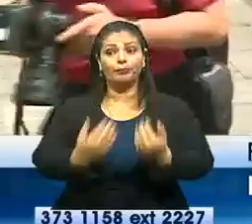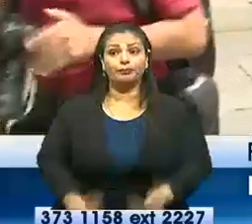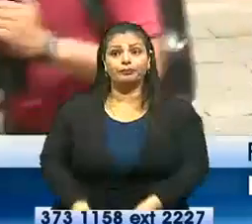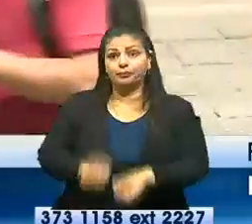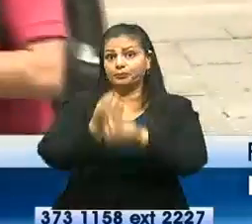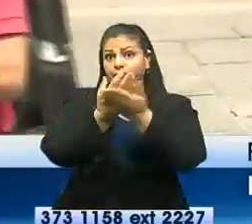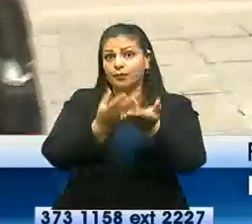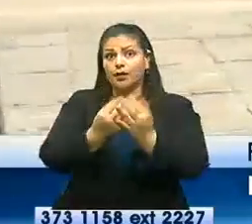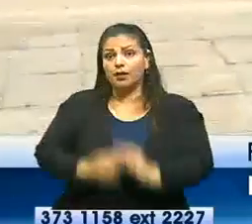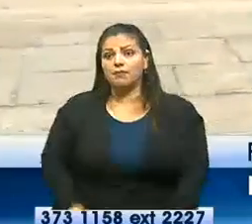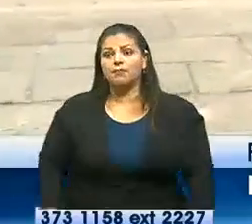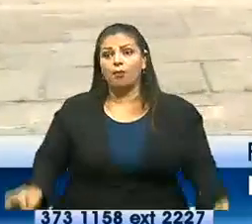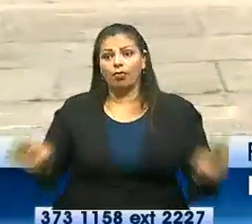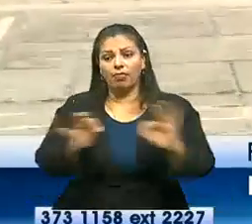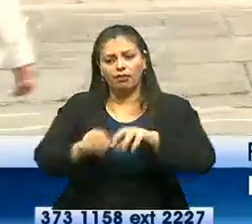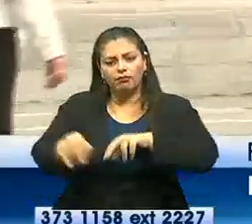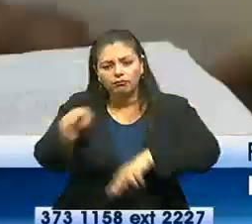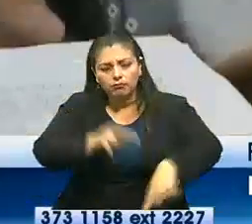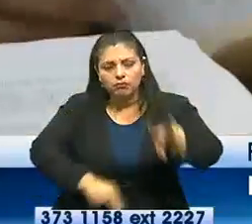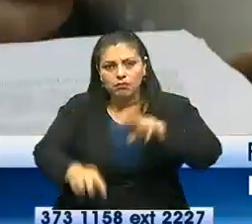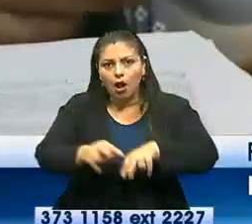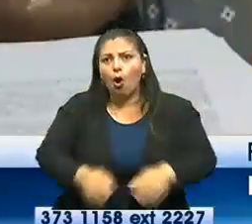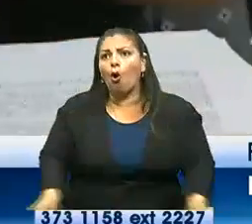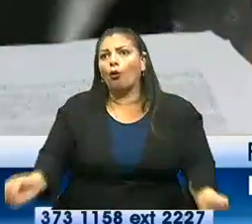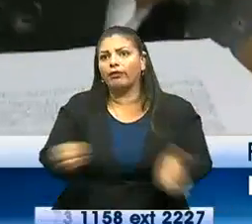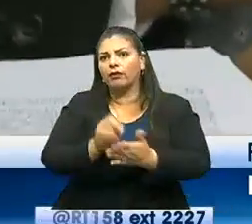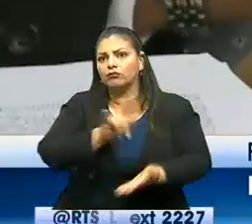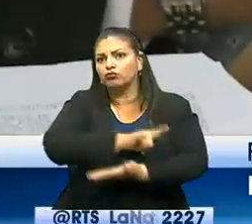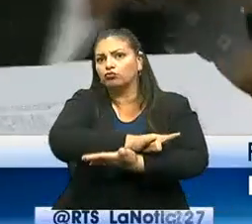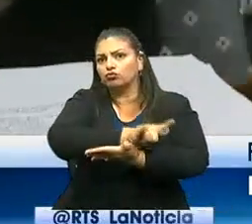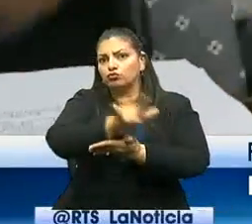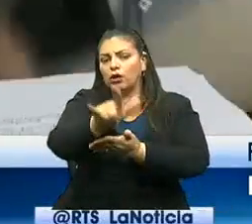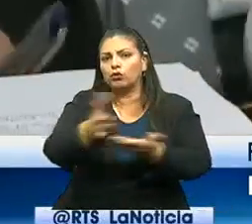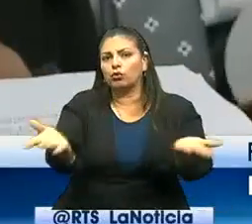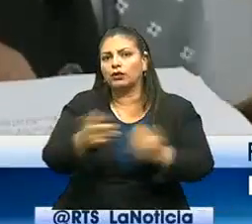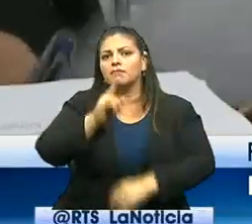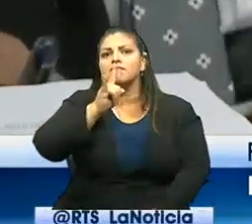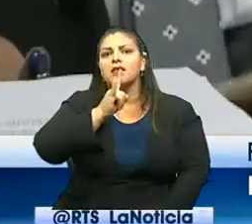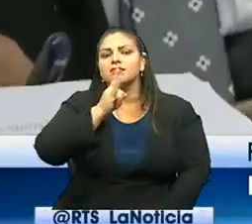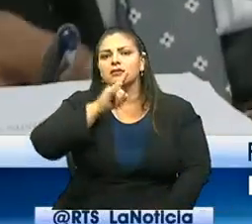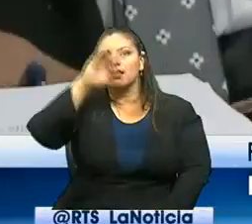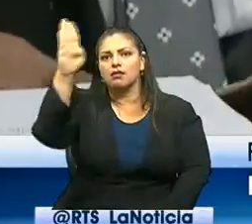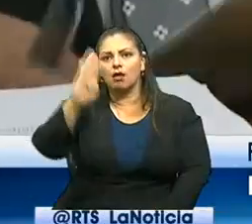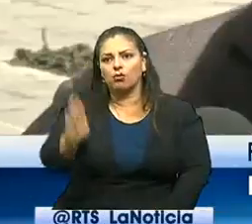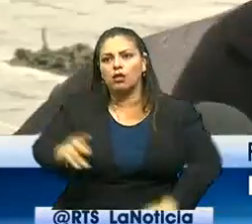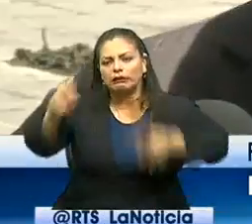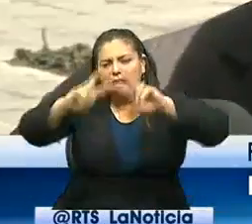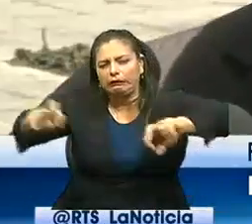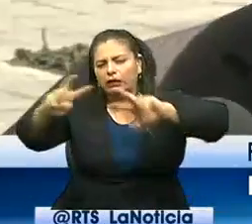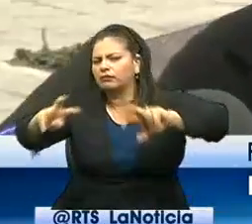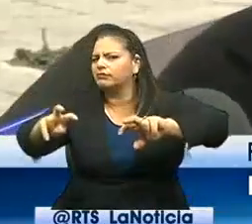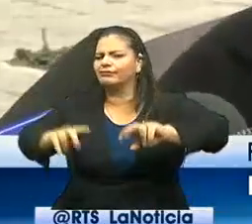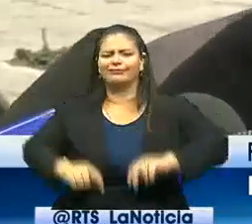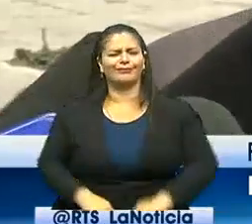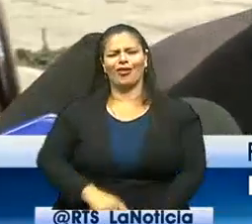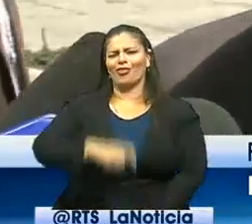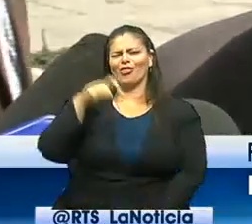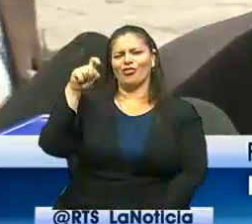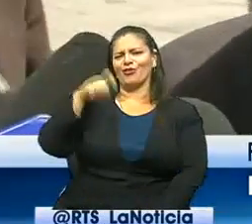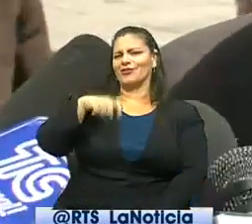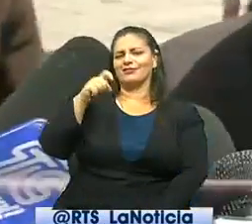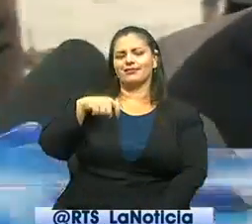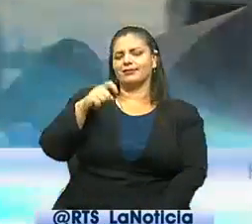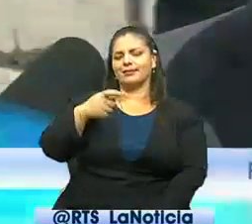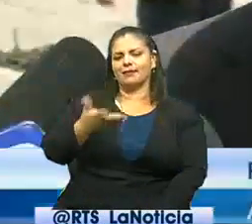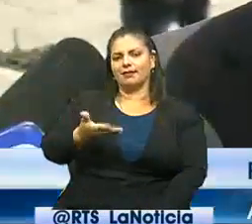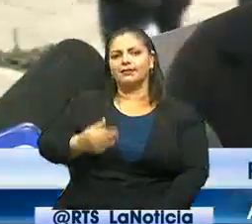será necesario viajar a Brasil y Estados Unidos, que primero hay que agotar las instancias internas, aseguran. Por ahora no hay viaje